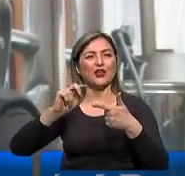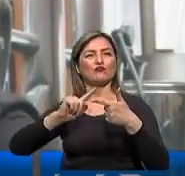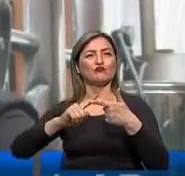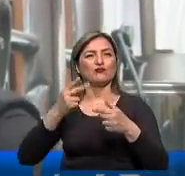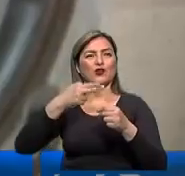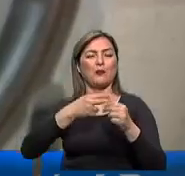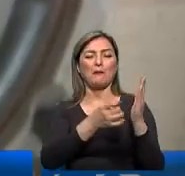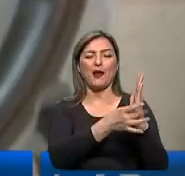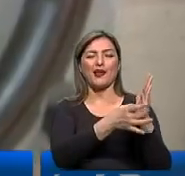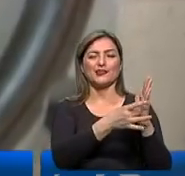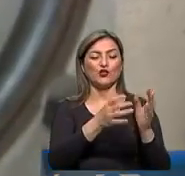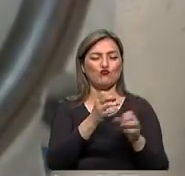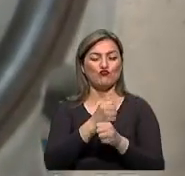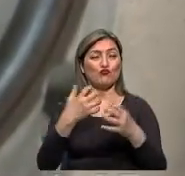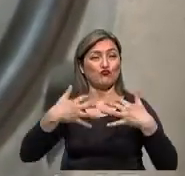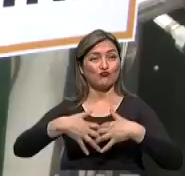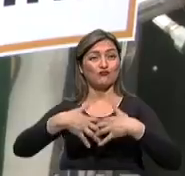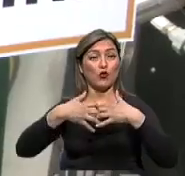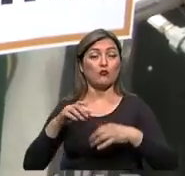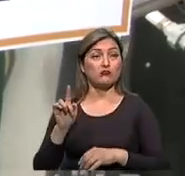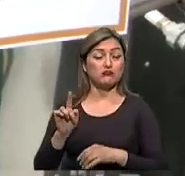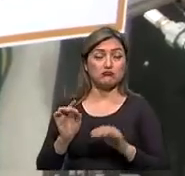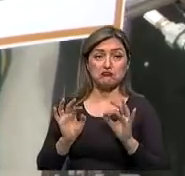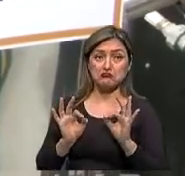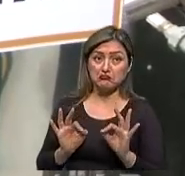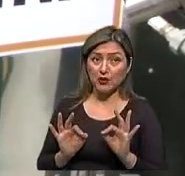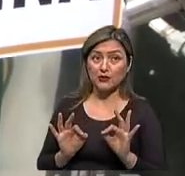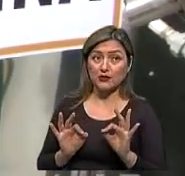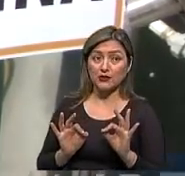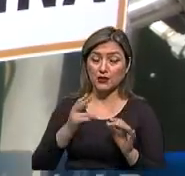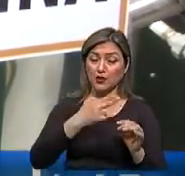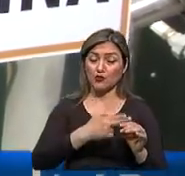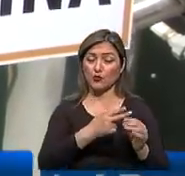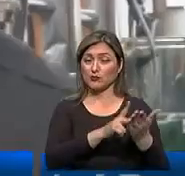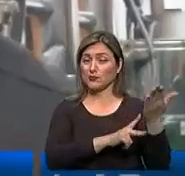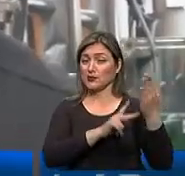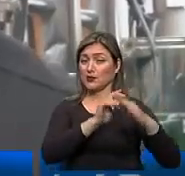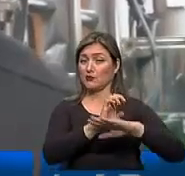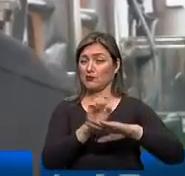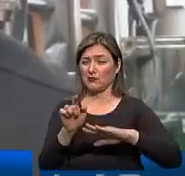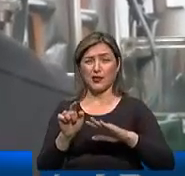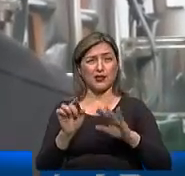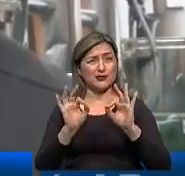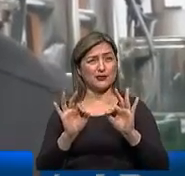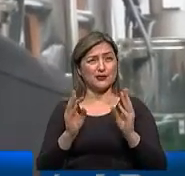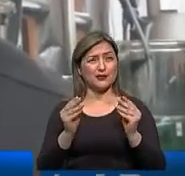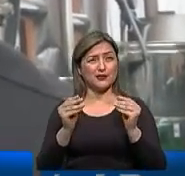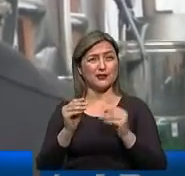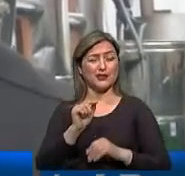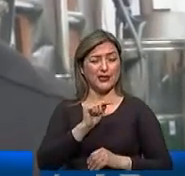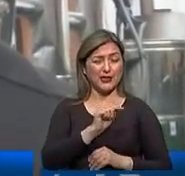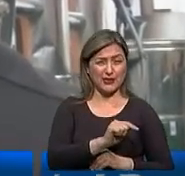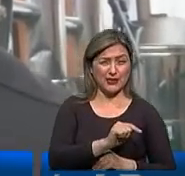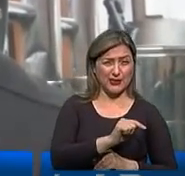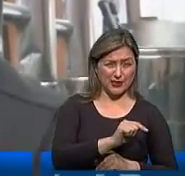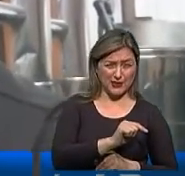partir del plástico. ¿Pero será lo suficientemente buena para competir con la gasolina tradicional? No, esta es mucho mejor